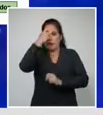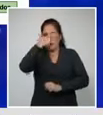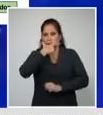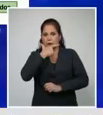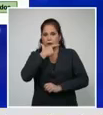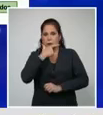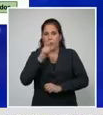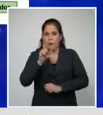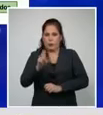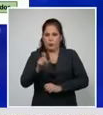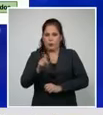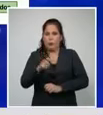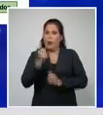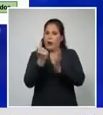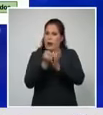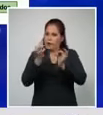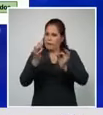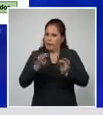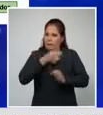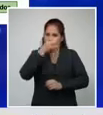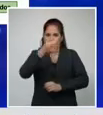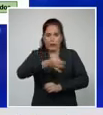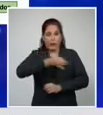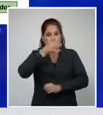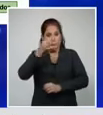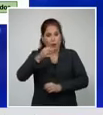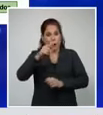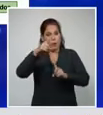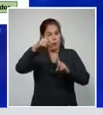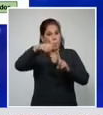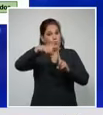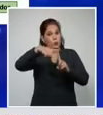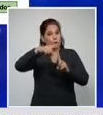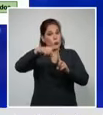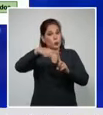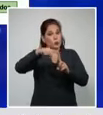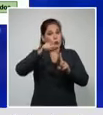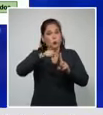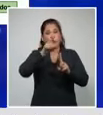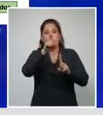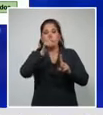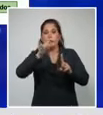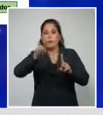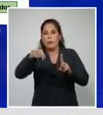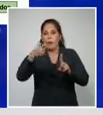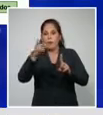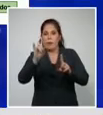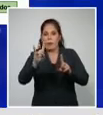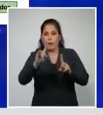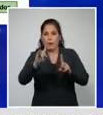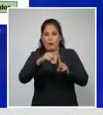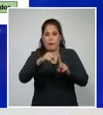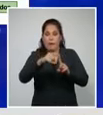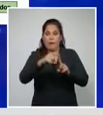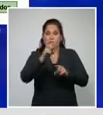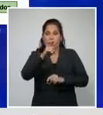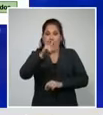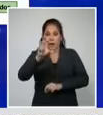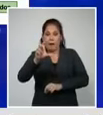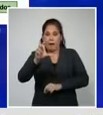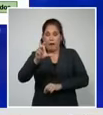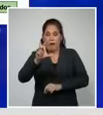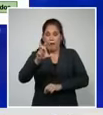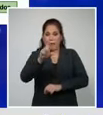Como siempre ratificamos, Las Tunas con una tasa de 19,9, Villa Clara